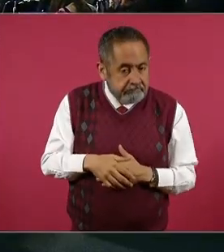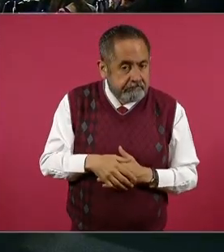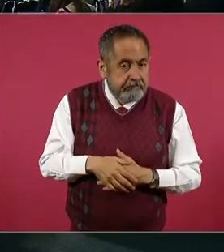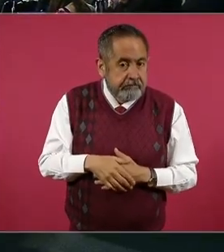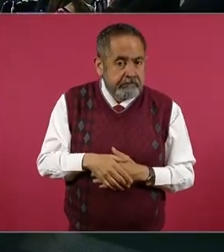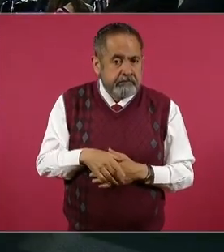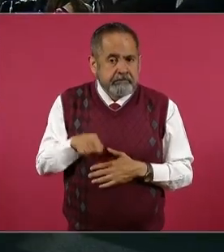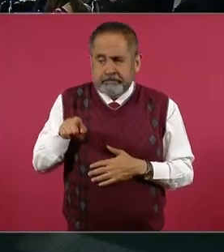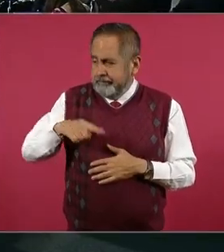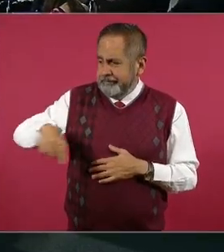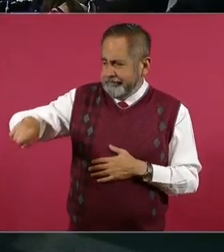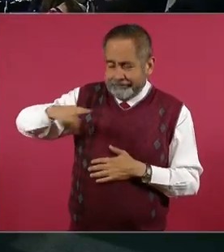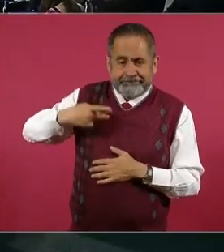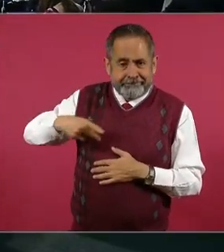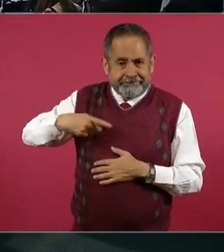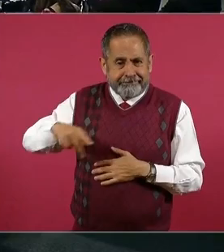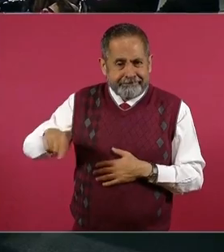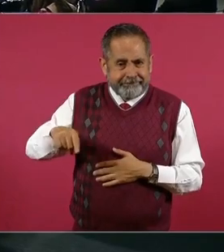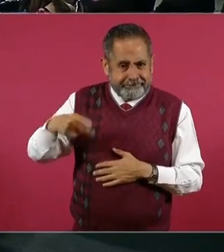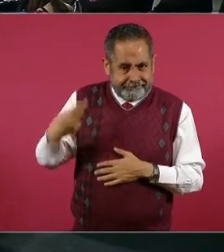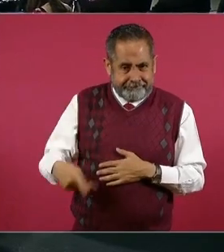extrañaban